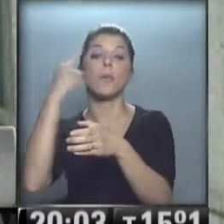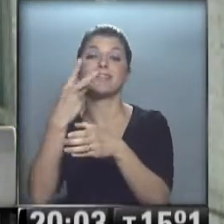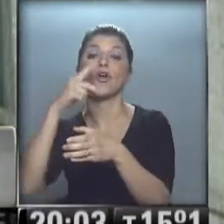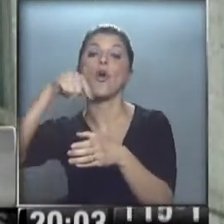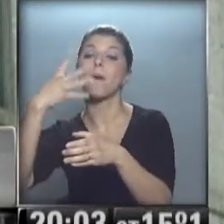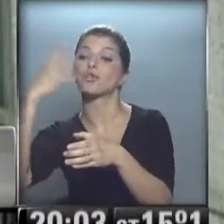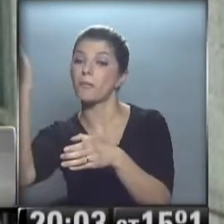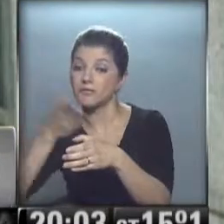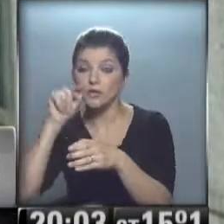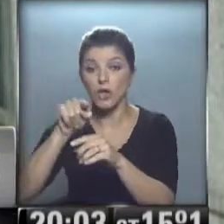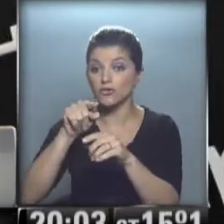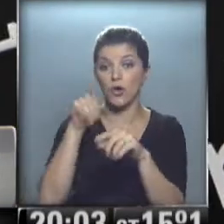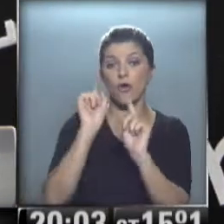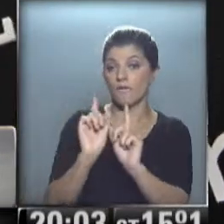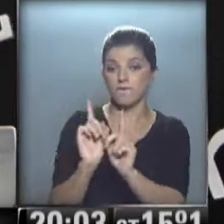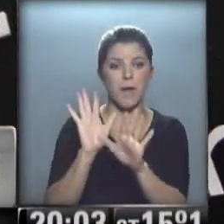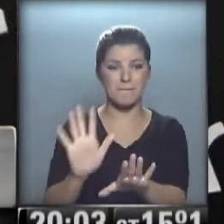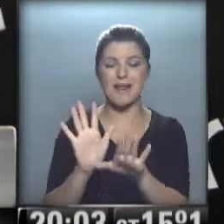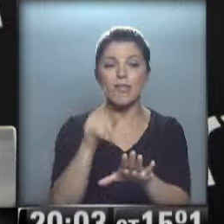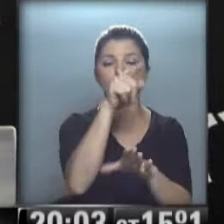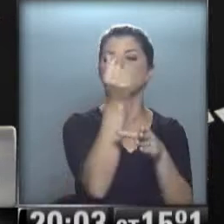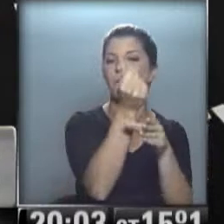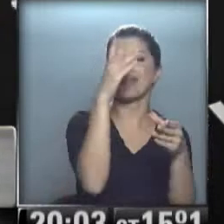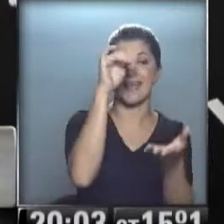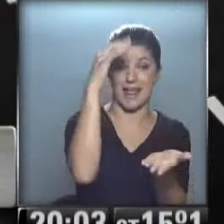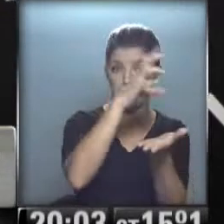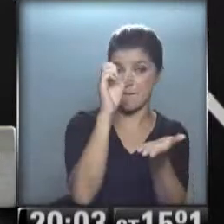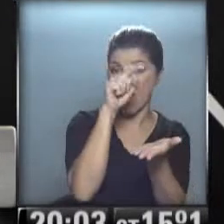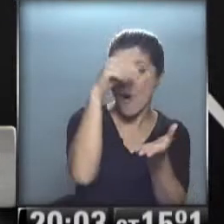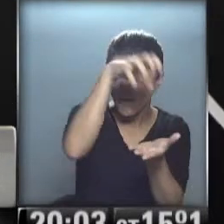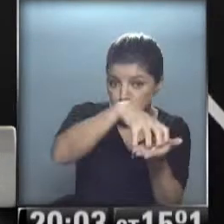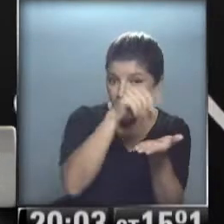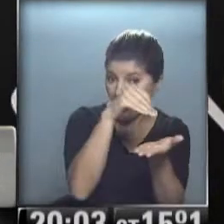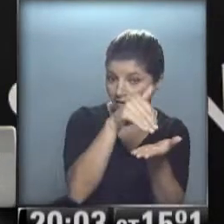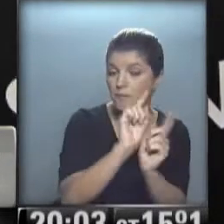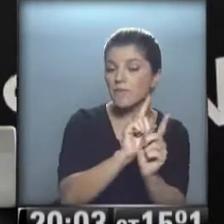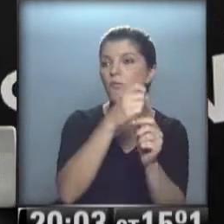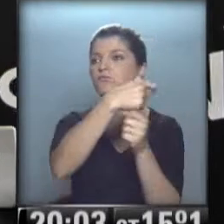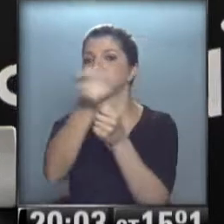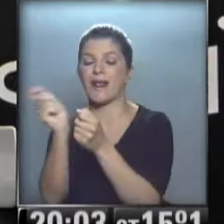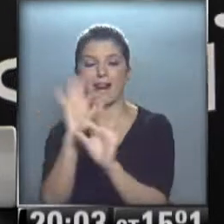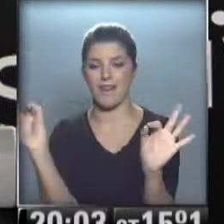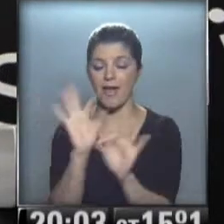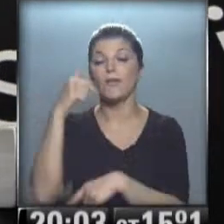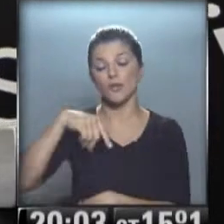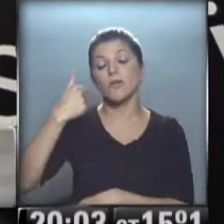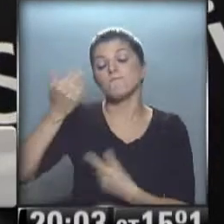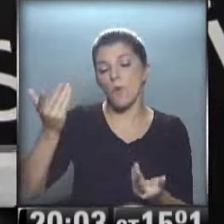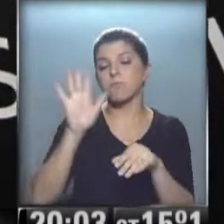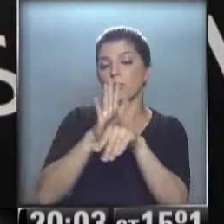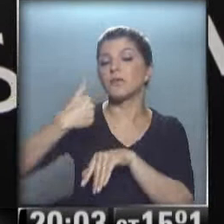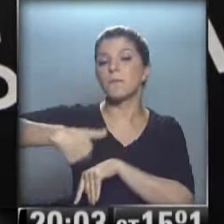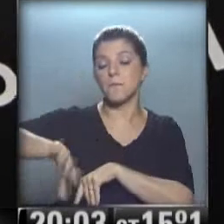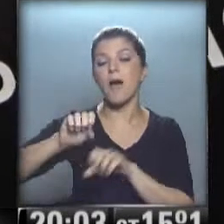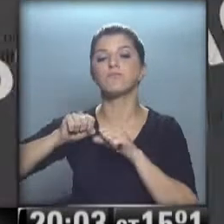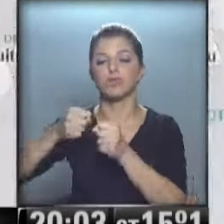92,4% siguen sin poder cobrar su dinero depositado en tiempo y forma y encamina a la Argentina a ingresar en un default técnico el 30